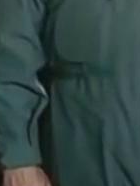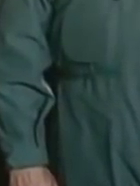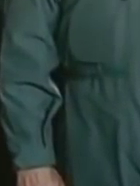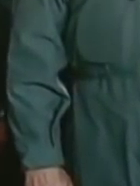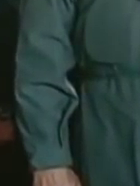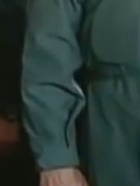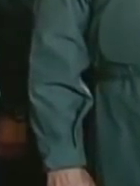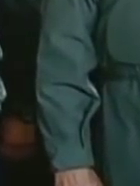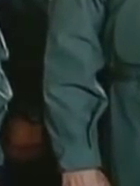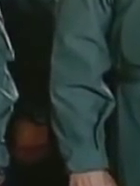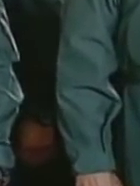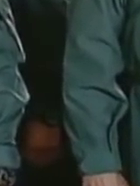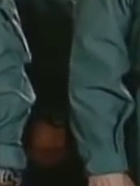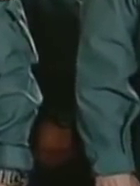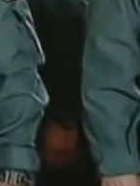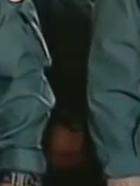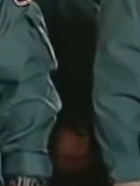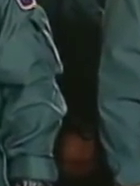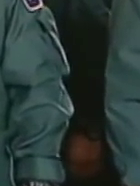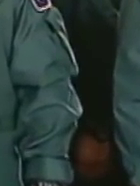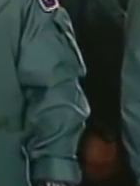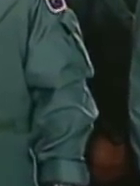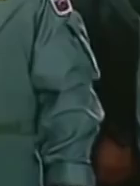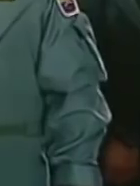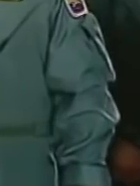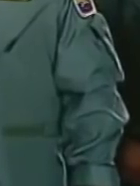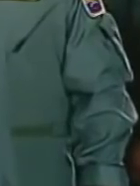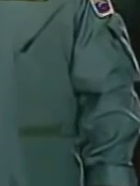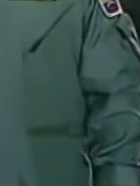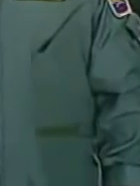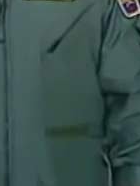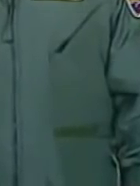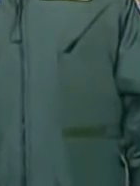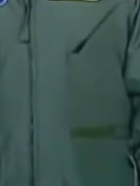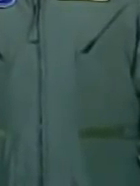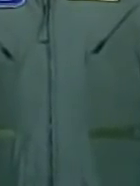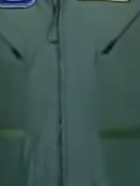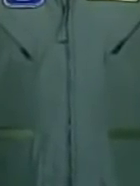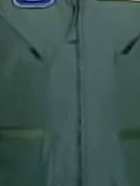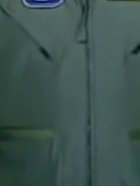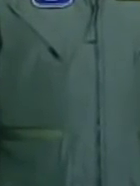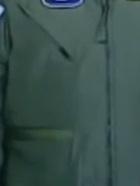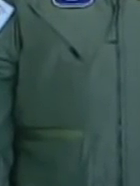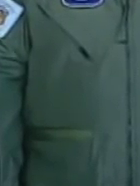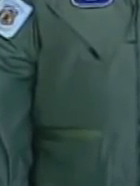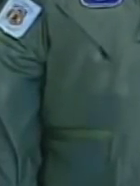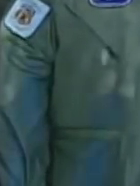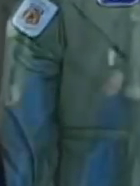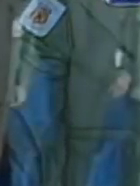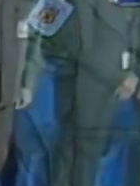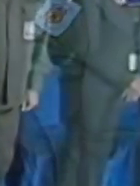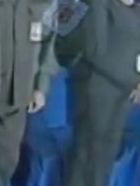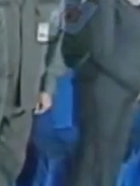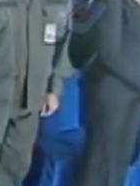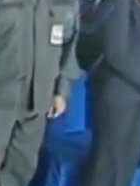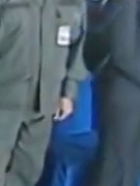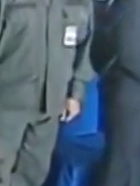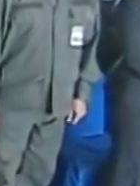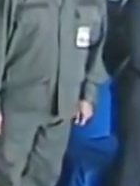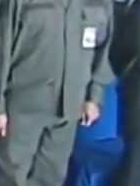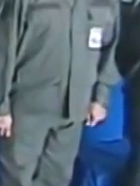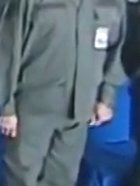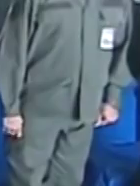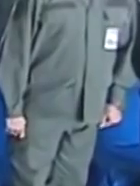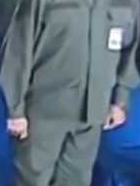su presencia en el acto con motivo de la celebración del 98º aniversario de la creación de la aviación militar